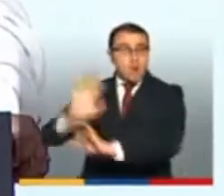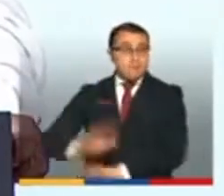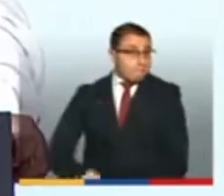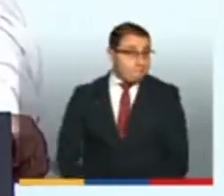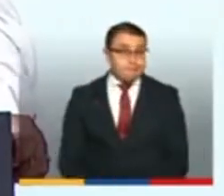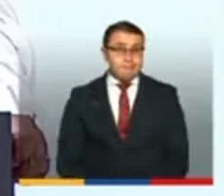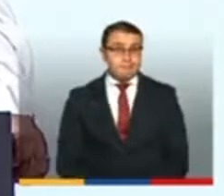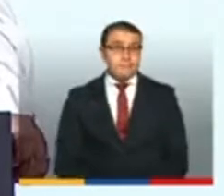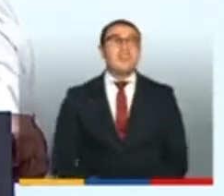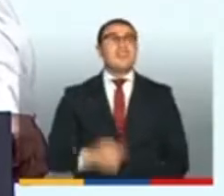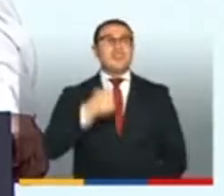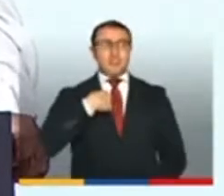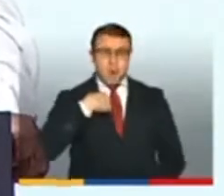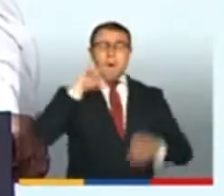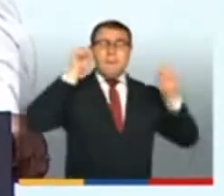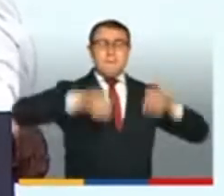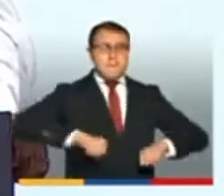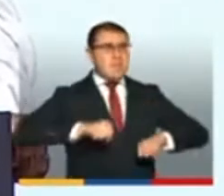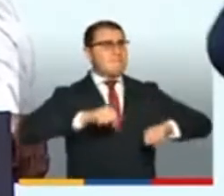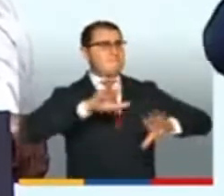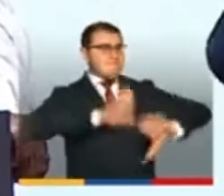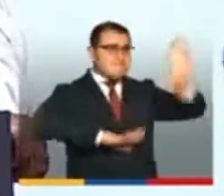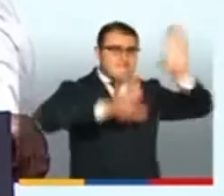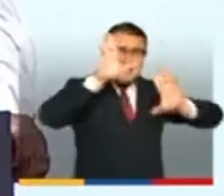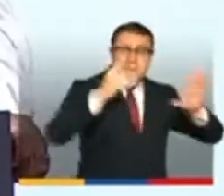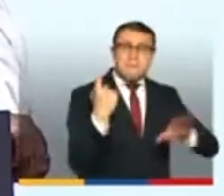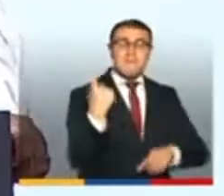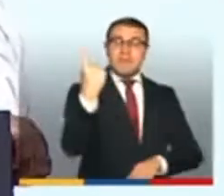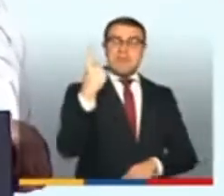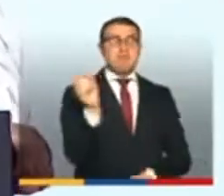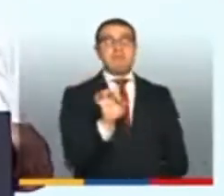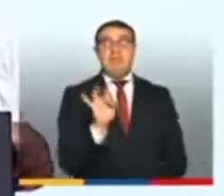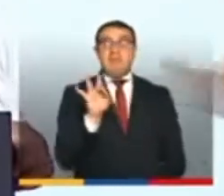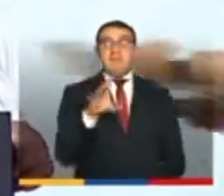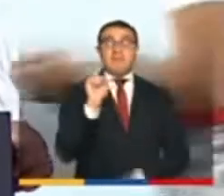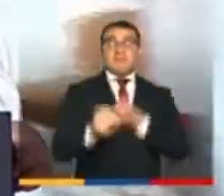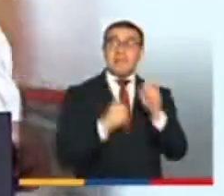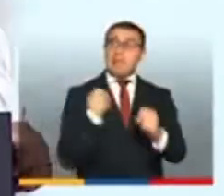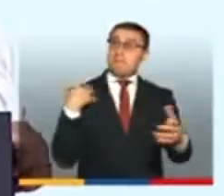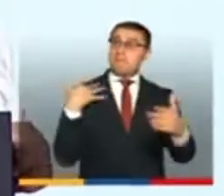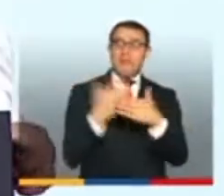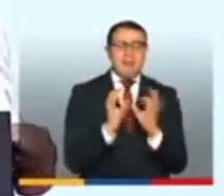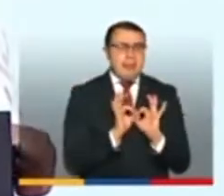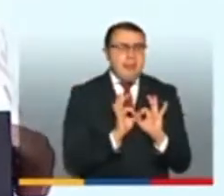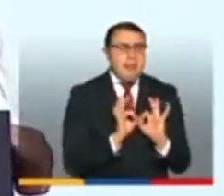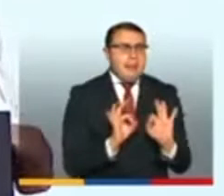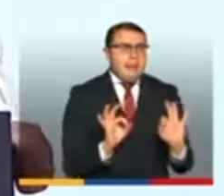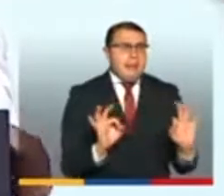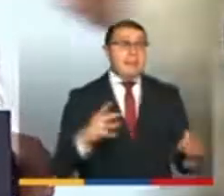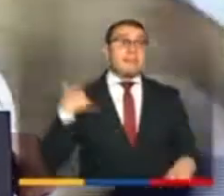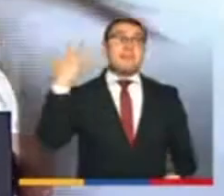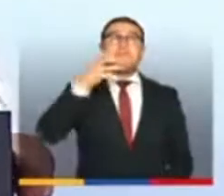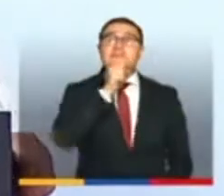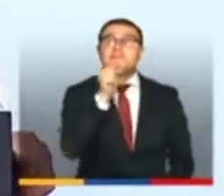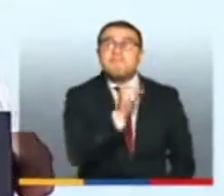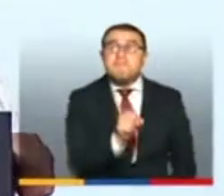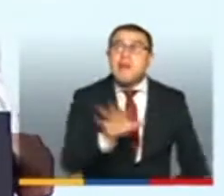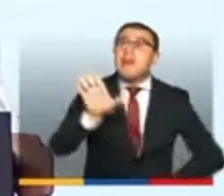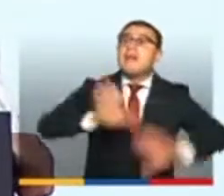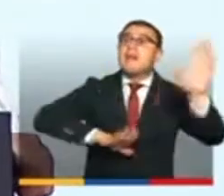inhabilitado por 15 años es decir ya viejito podría haber si la gente joven me volvía